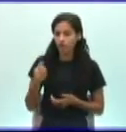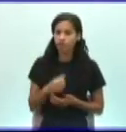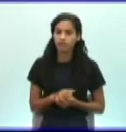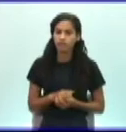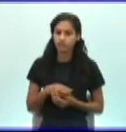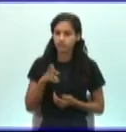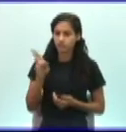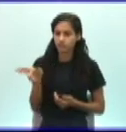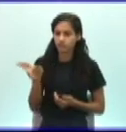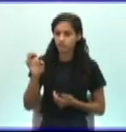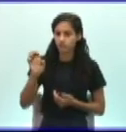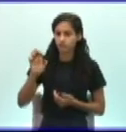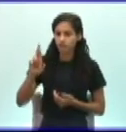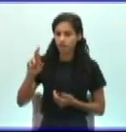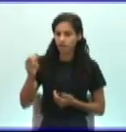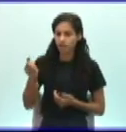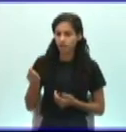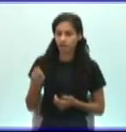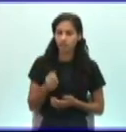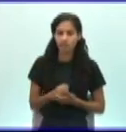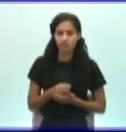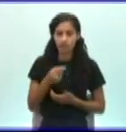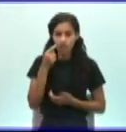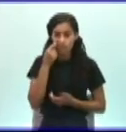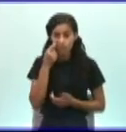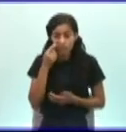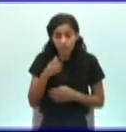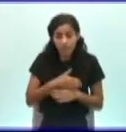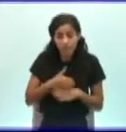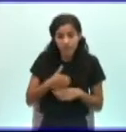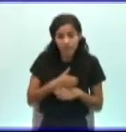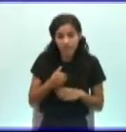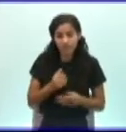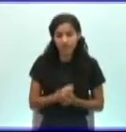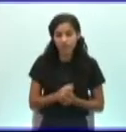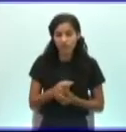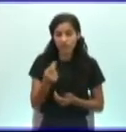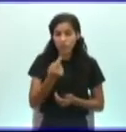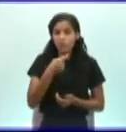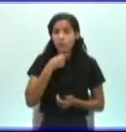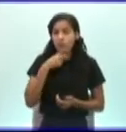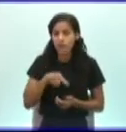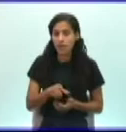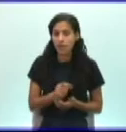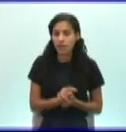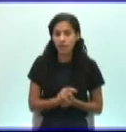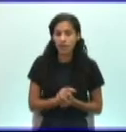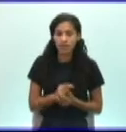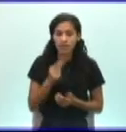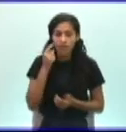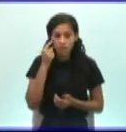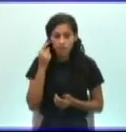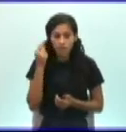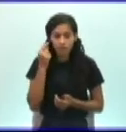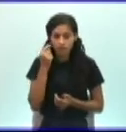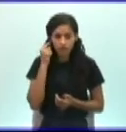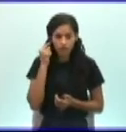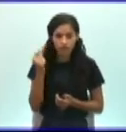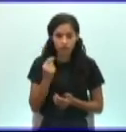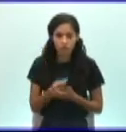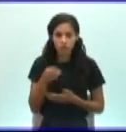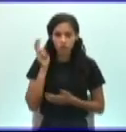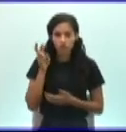leer, pera. ¿Escucharon la diferencia? En el primer caso, escuchamos el sonido